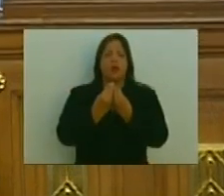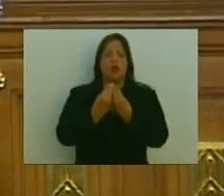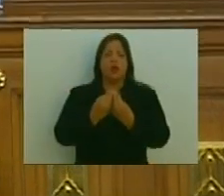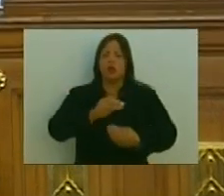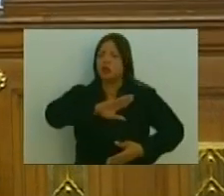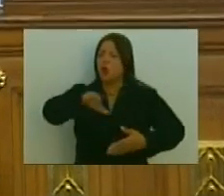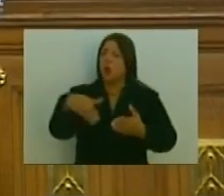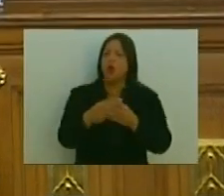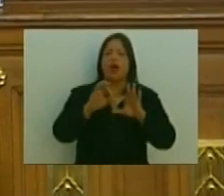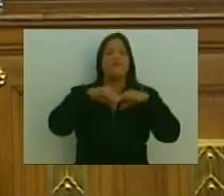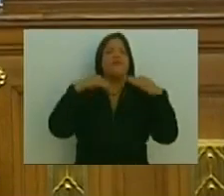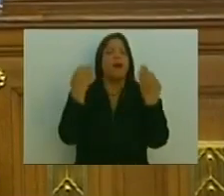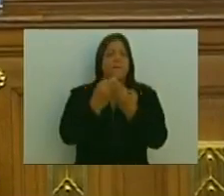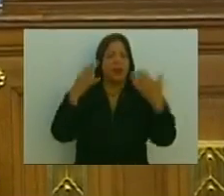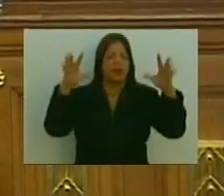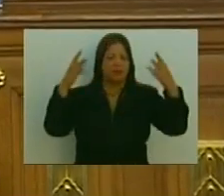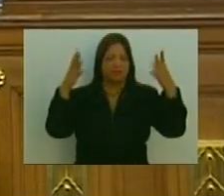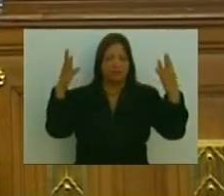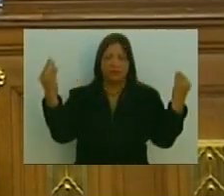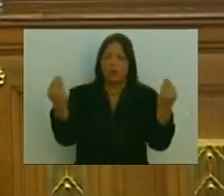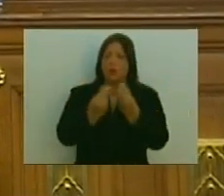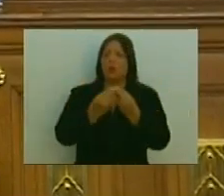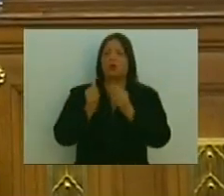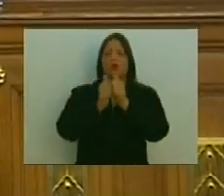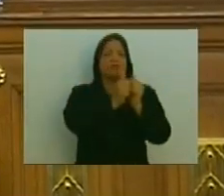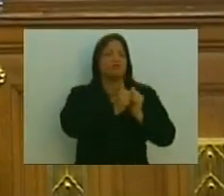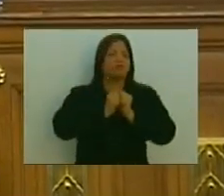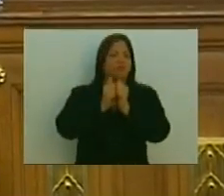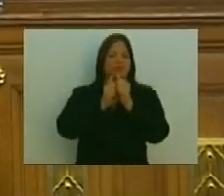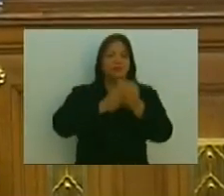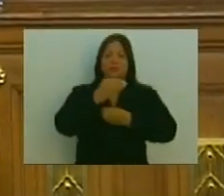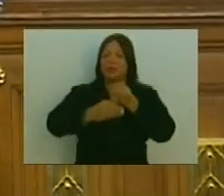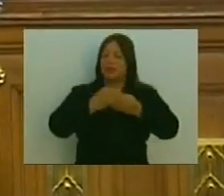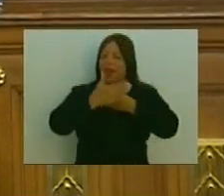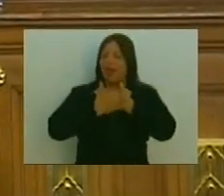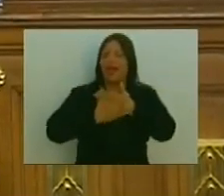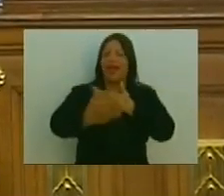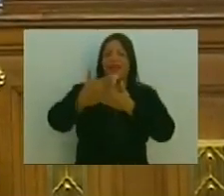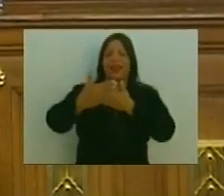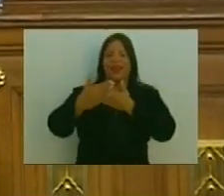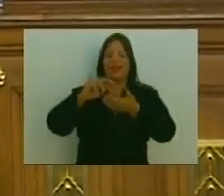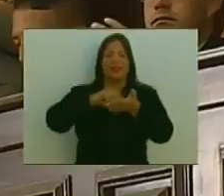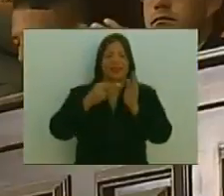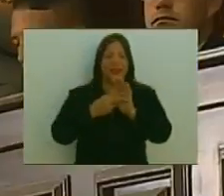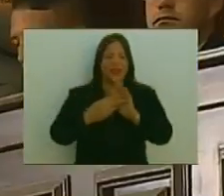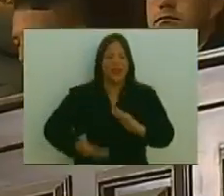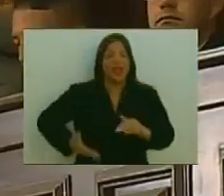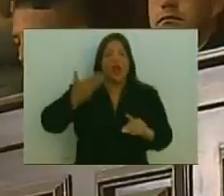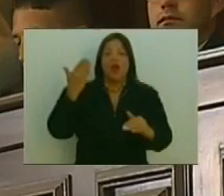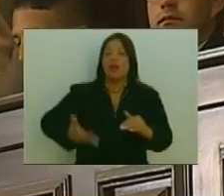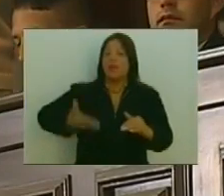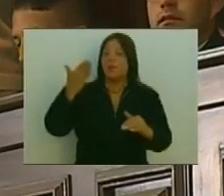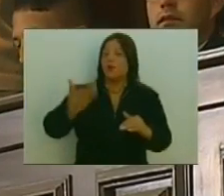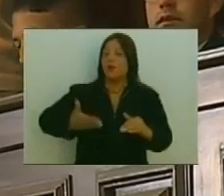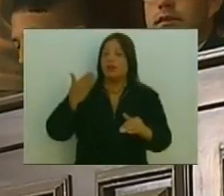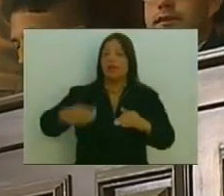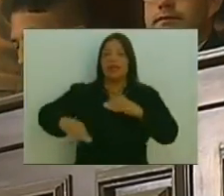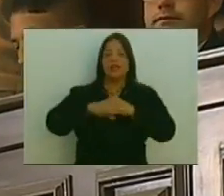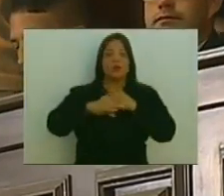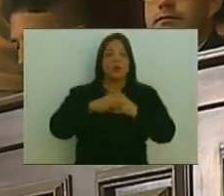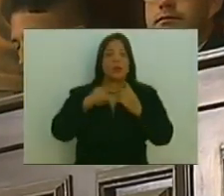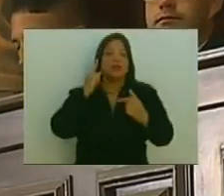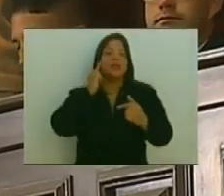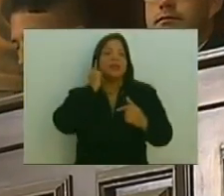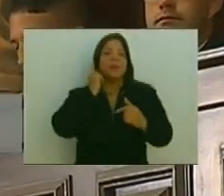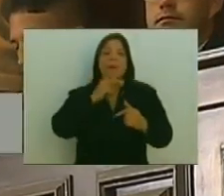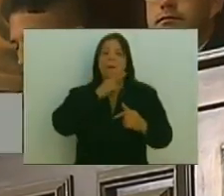núcleo familiar se involucrara conmigo y me hicieran salir adelante. Y algo muy importante, como lo decía Linda, por las